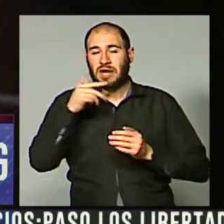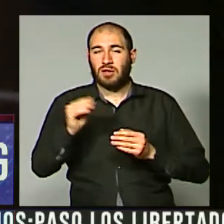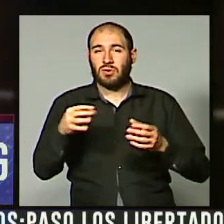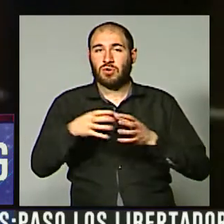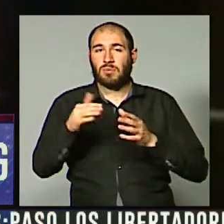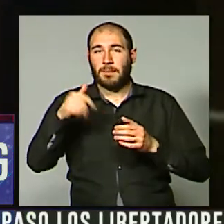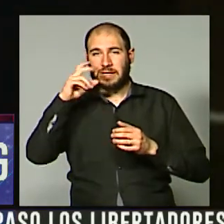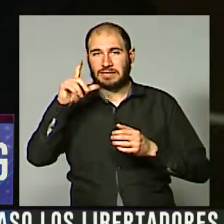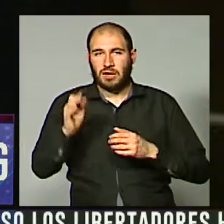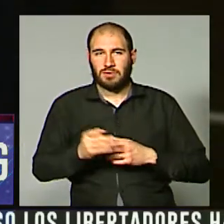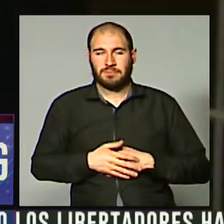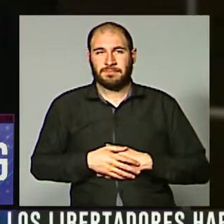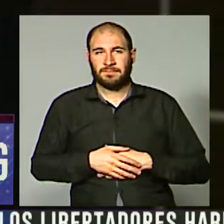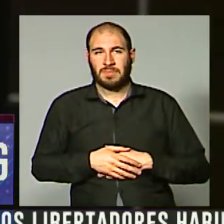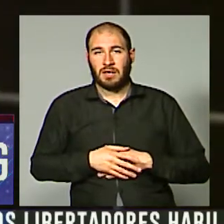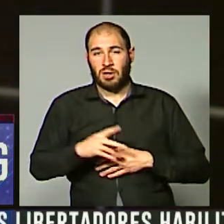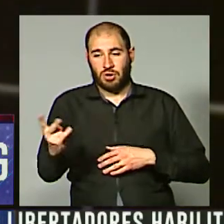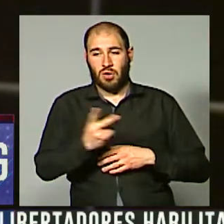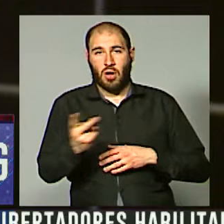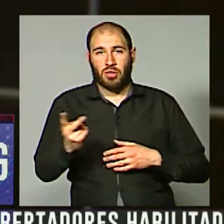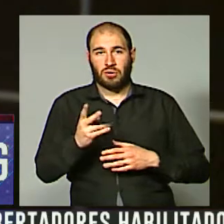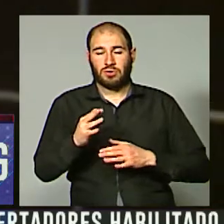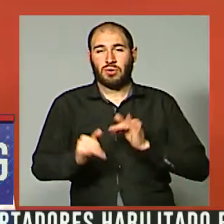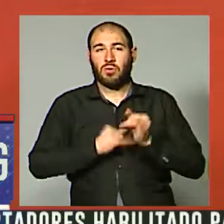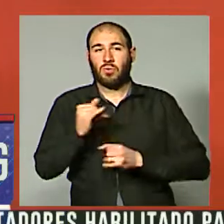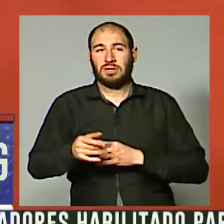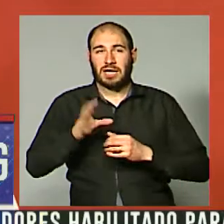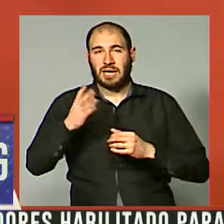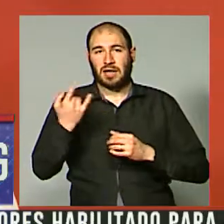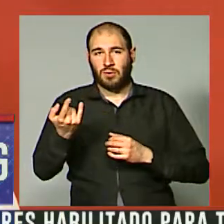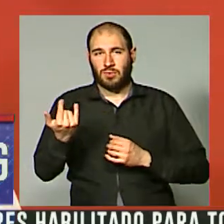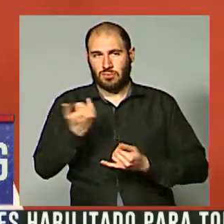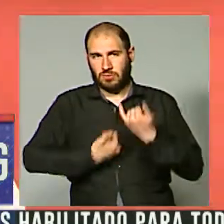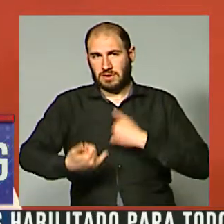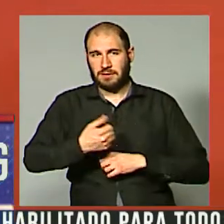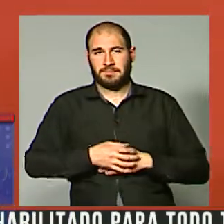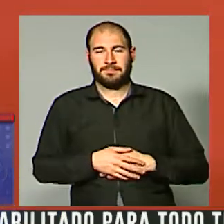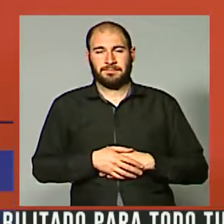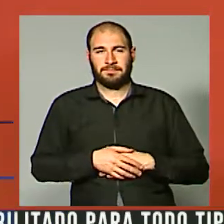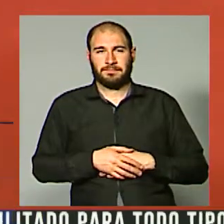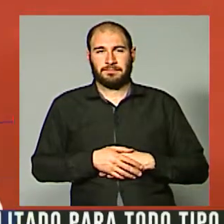Intransigente, Marcelo Romano. Ellos dos hablaban, por supuesto, con Señalú y esto nos decía.